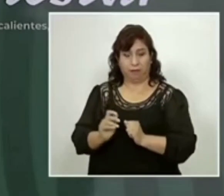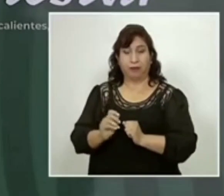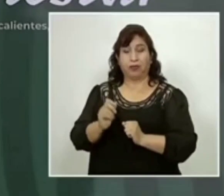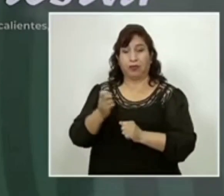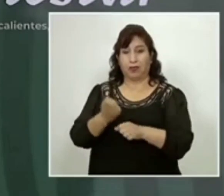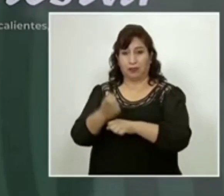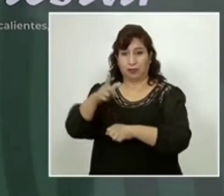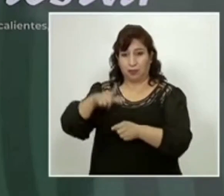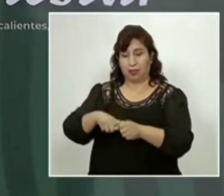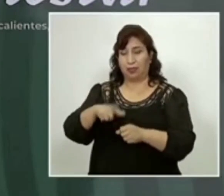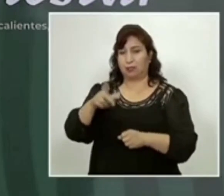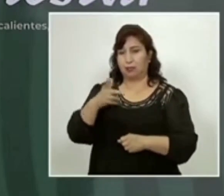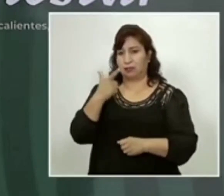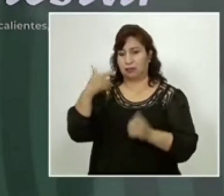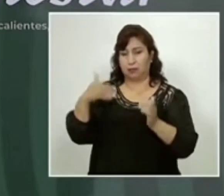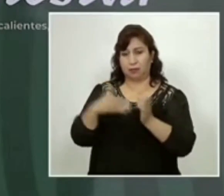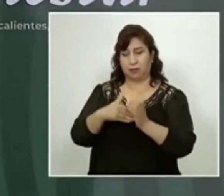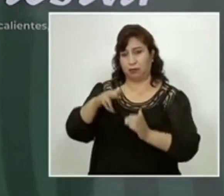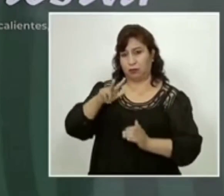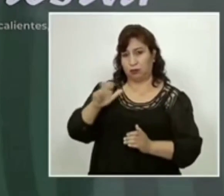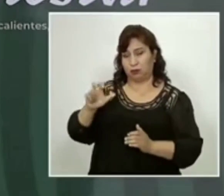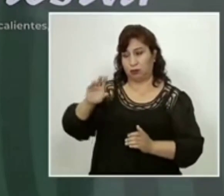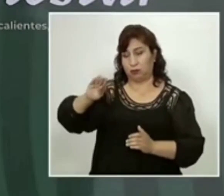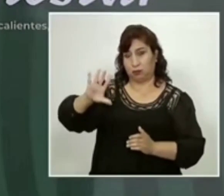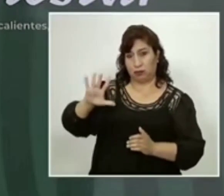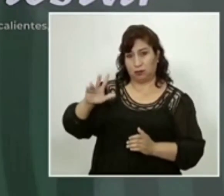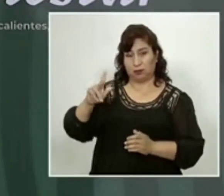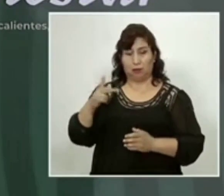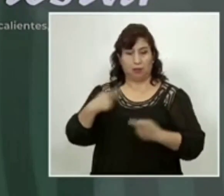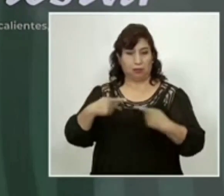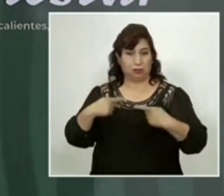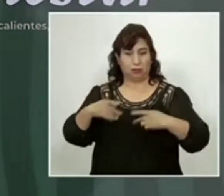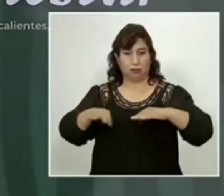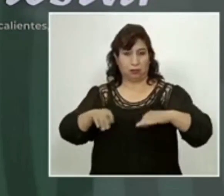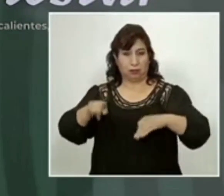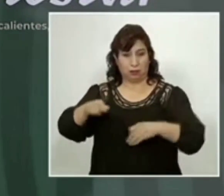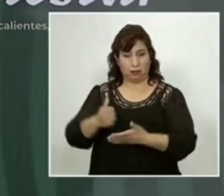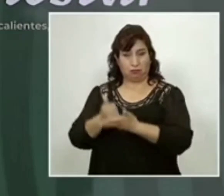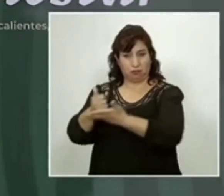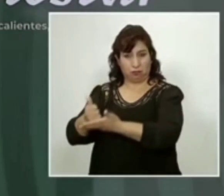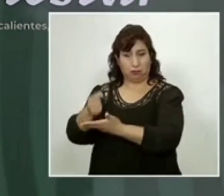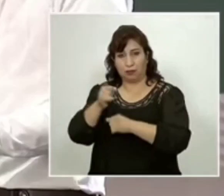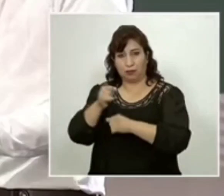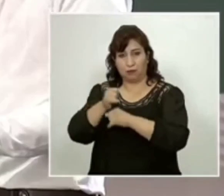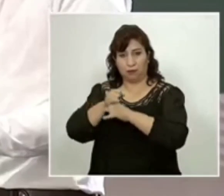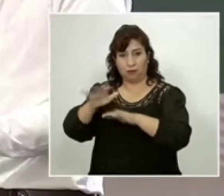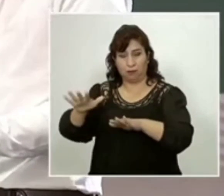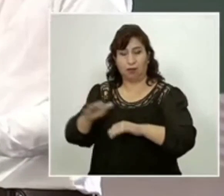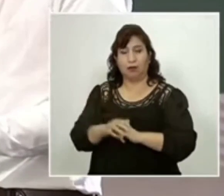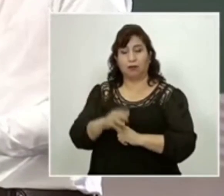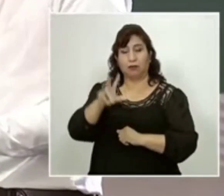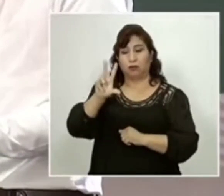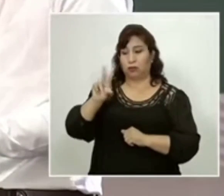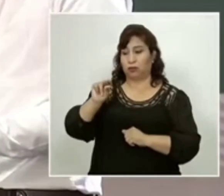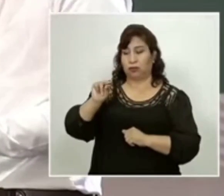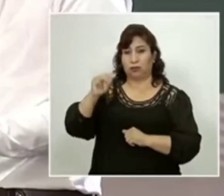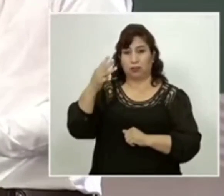ya son 7.895 productores beneficiarios de este programa. Sobre